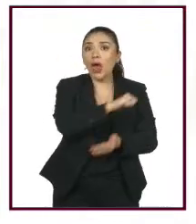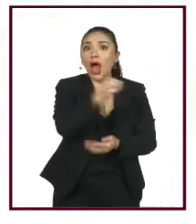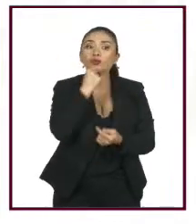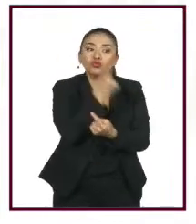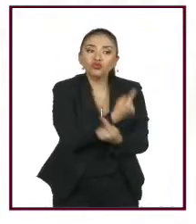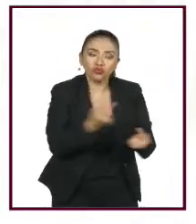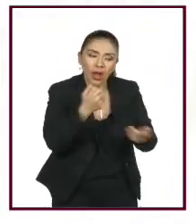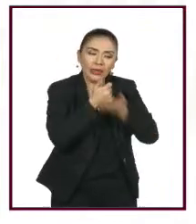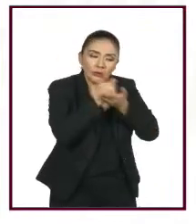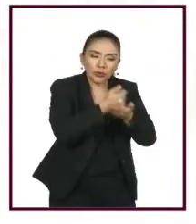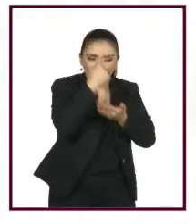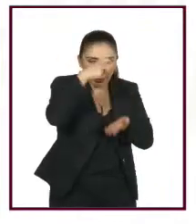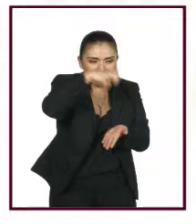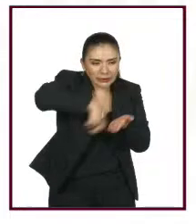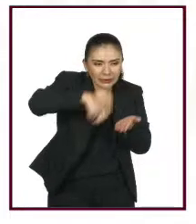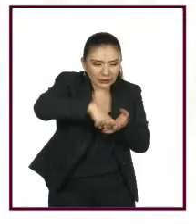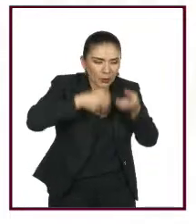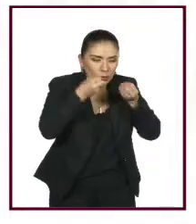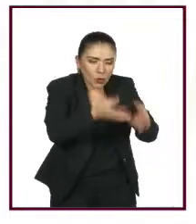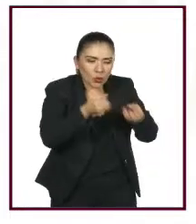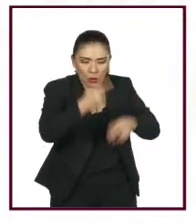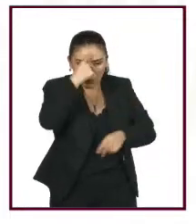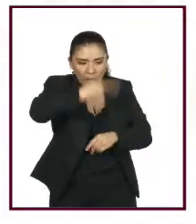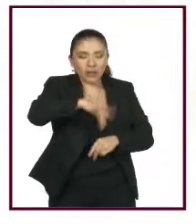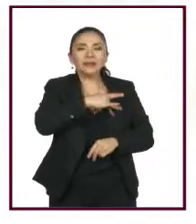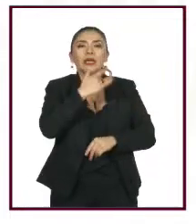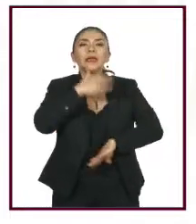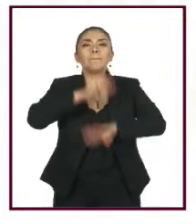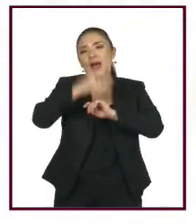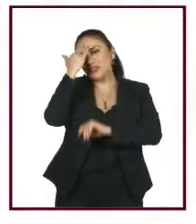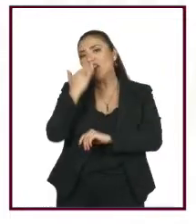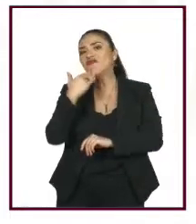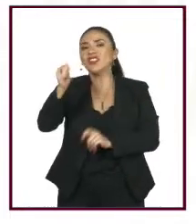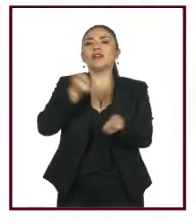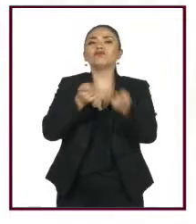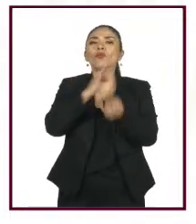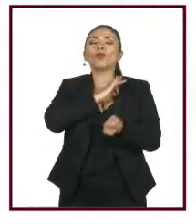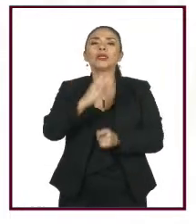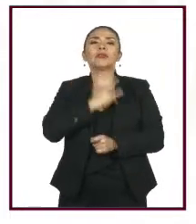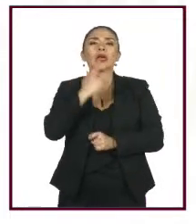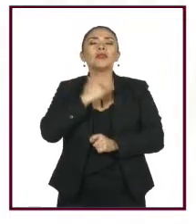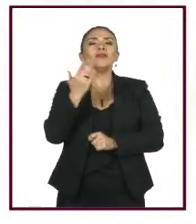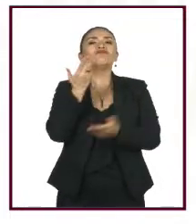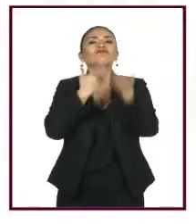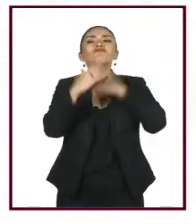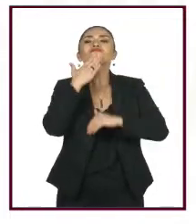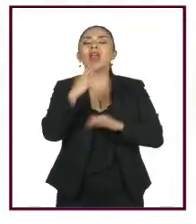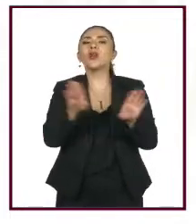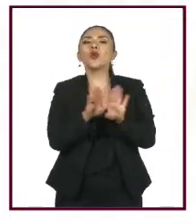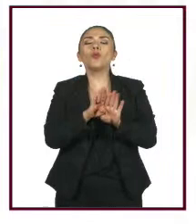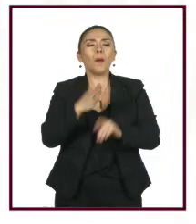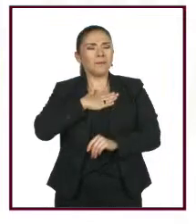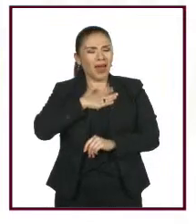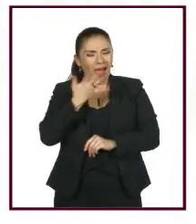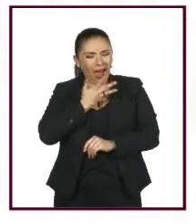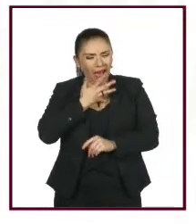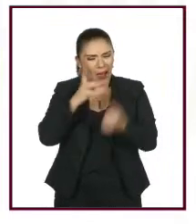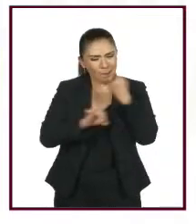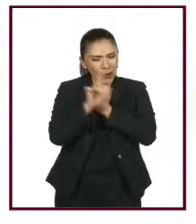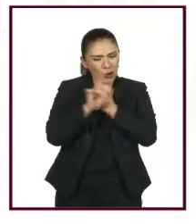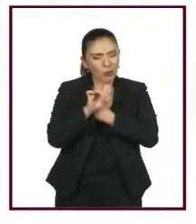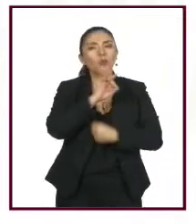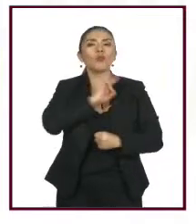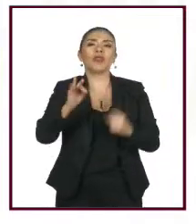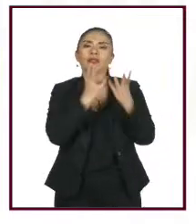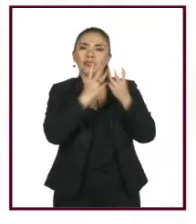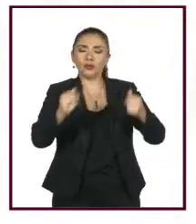menores de edad a desarrollar estrategias para desarrollar habilidades y poder resolver entre ellos mismos los problemas.